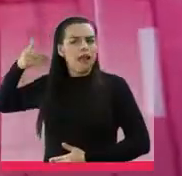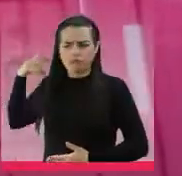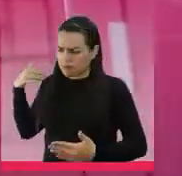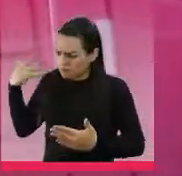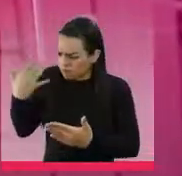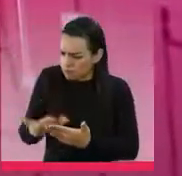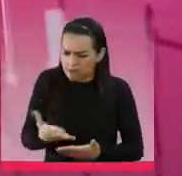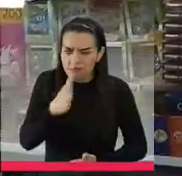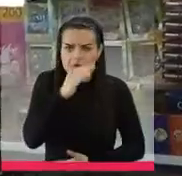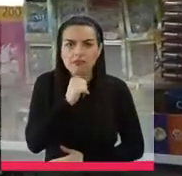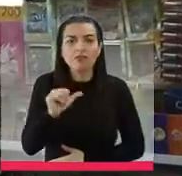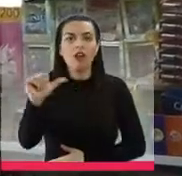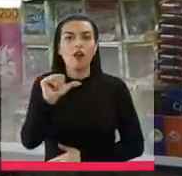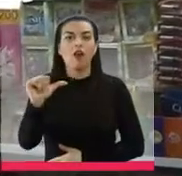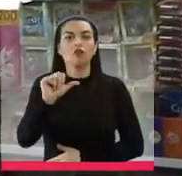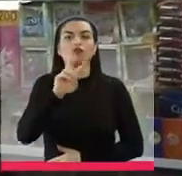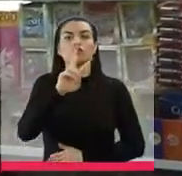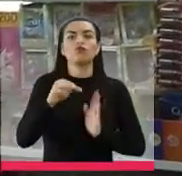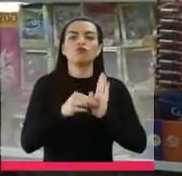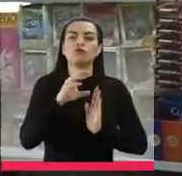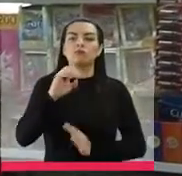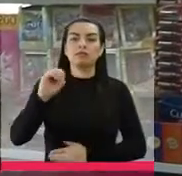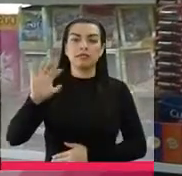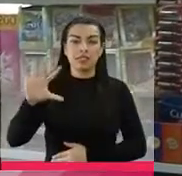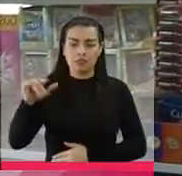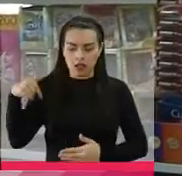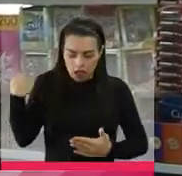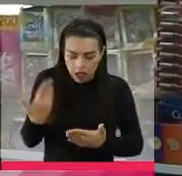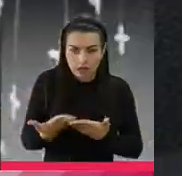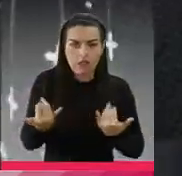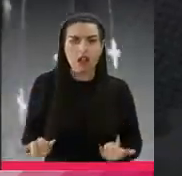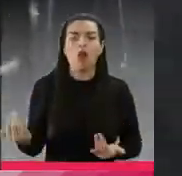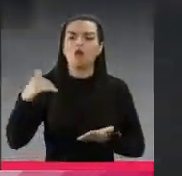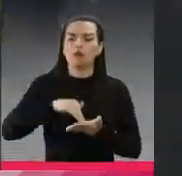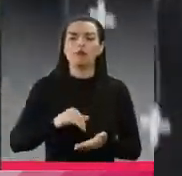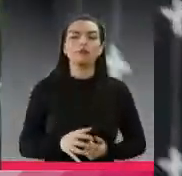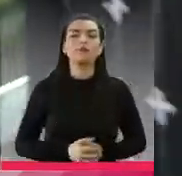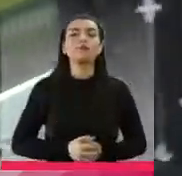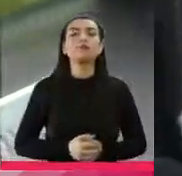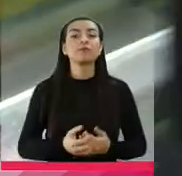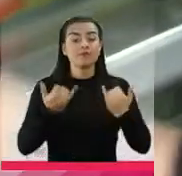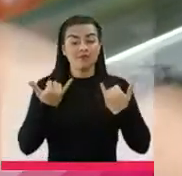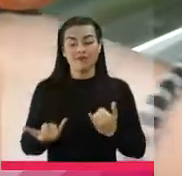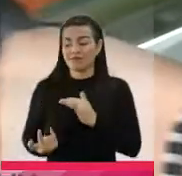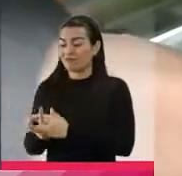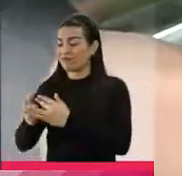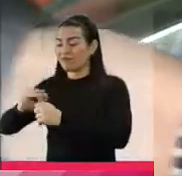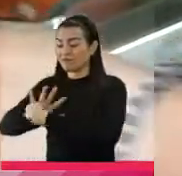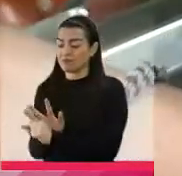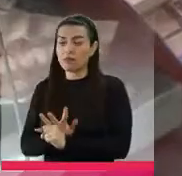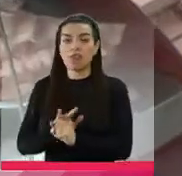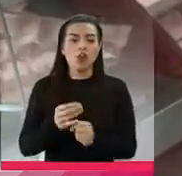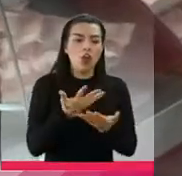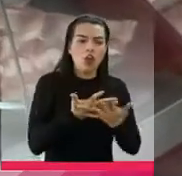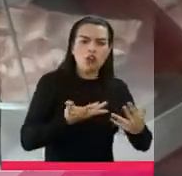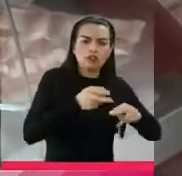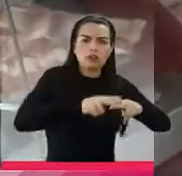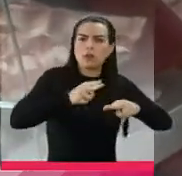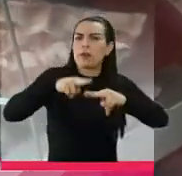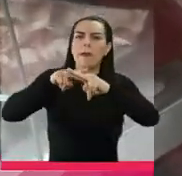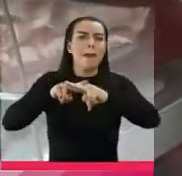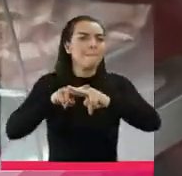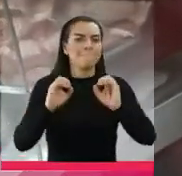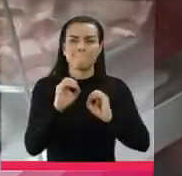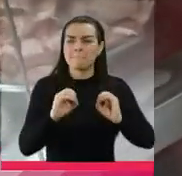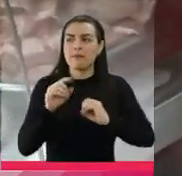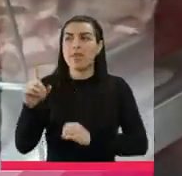2005. La pandemia hizo que el costo de vida de los colombianos no creciera. El DANE señaló que los precios de varios productos y servicios